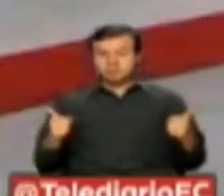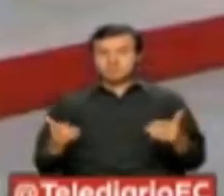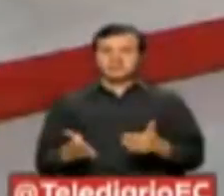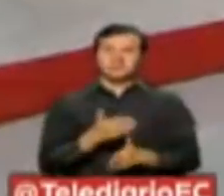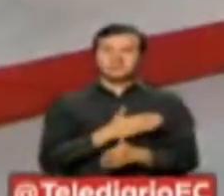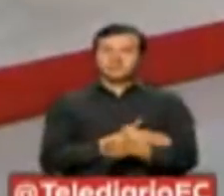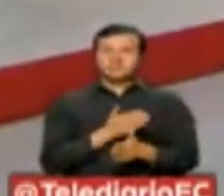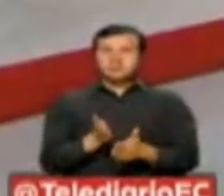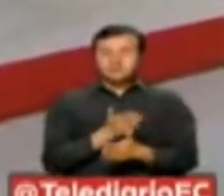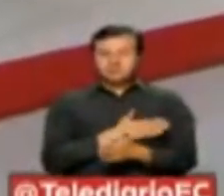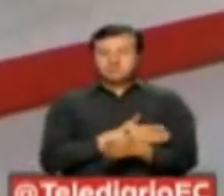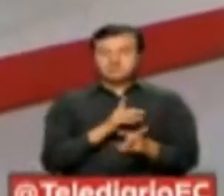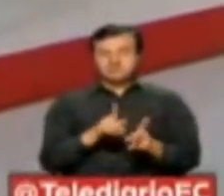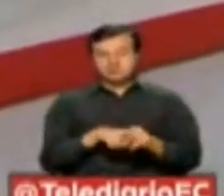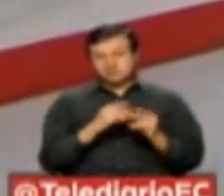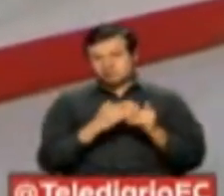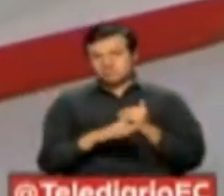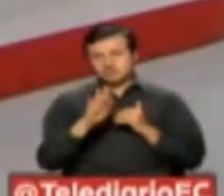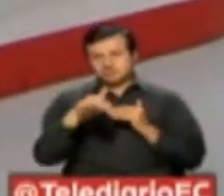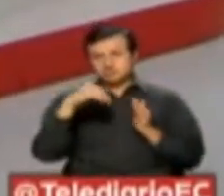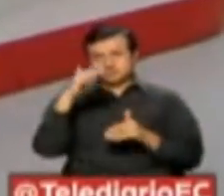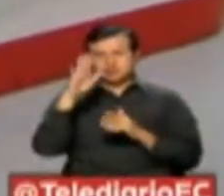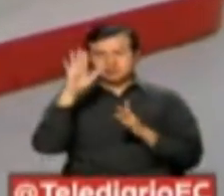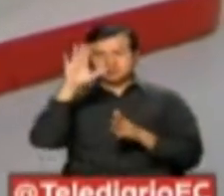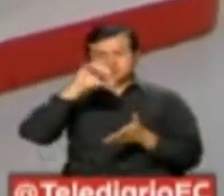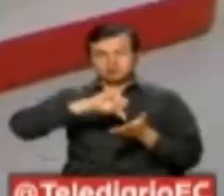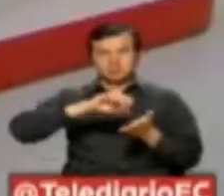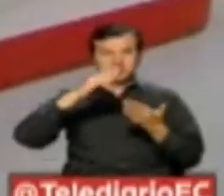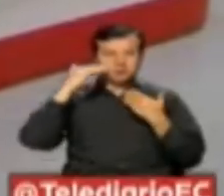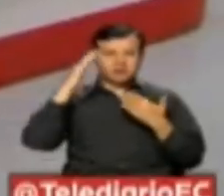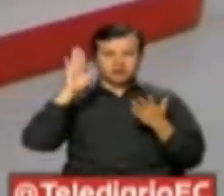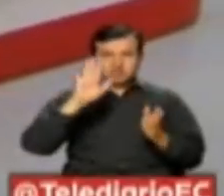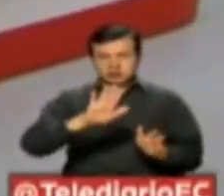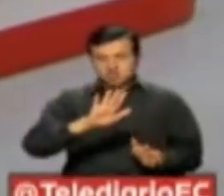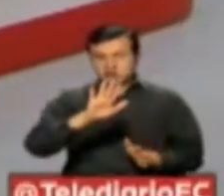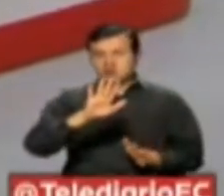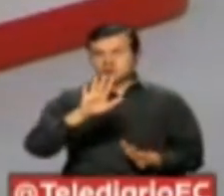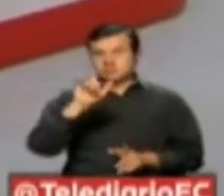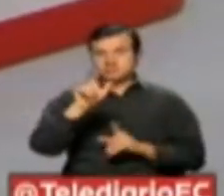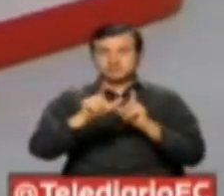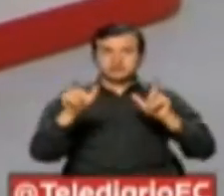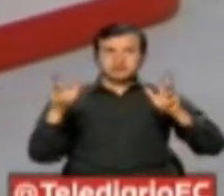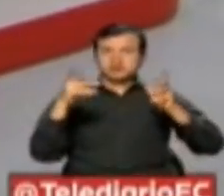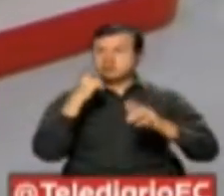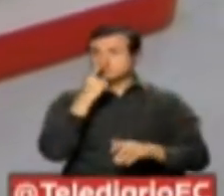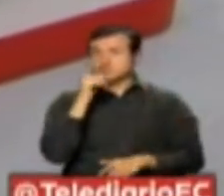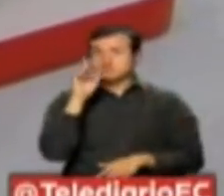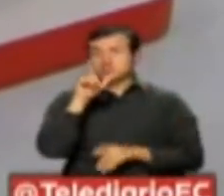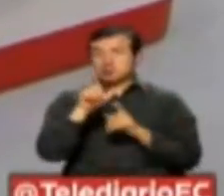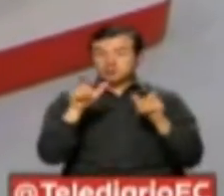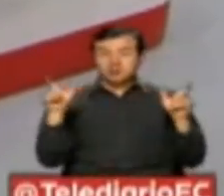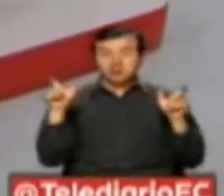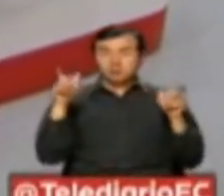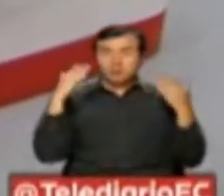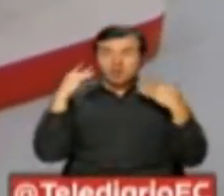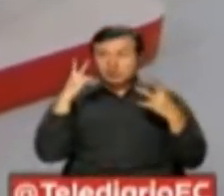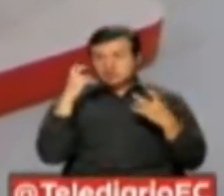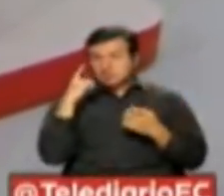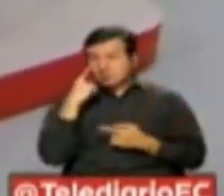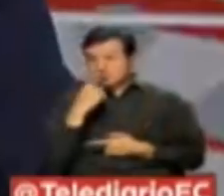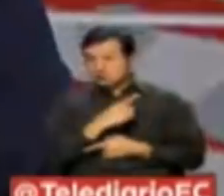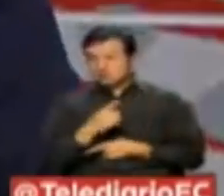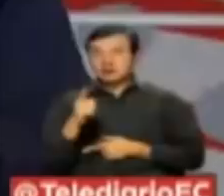volvamos al inicio ya vamos a entrar en la ciudad de guayaquil sin duda nuestros televidentes también deben estar muy pendientes de aquello